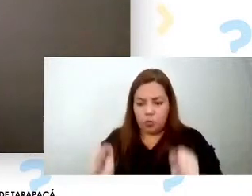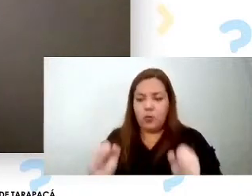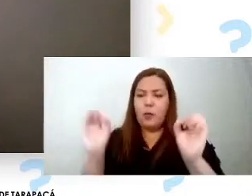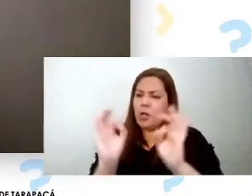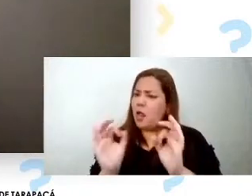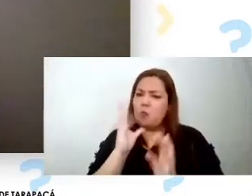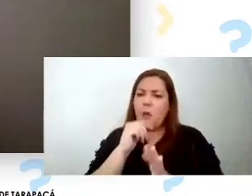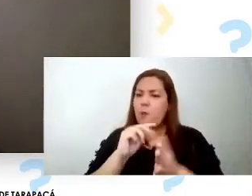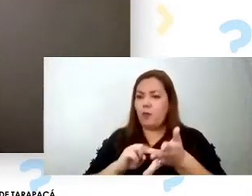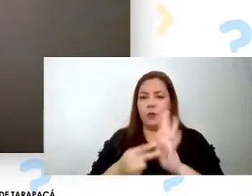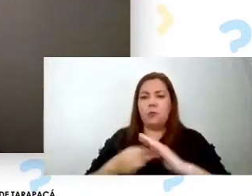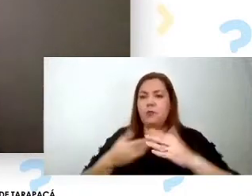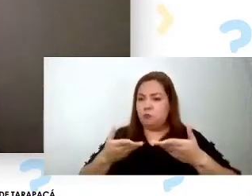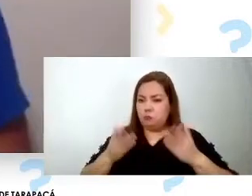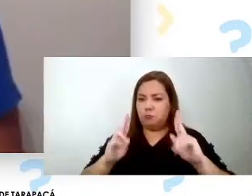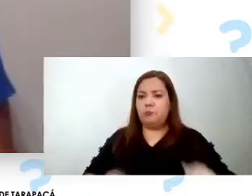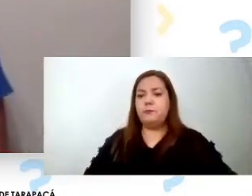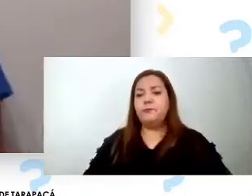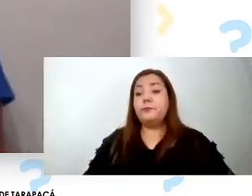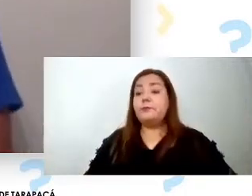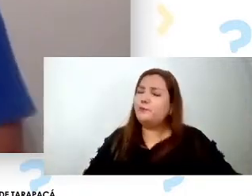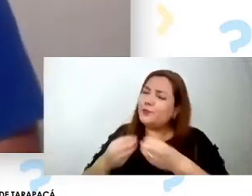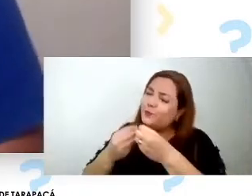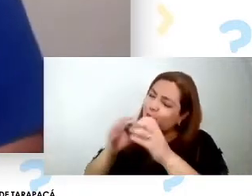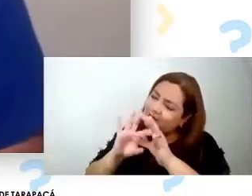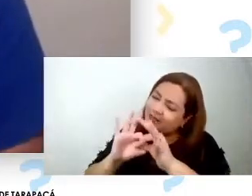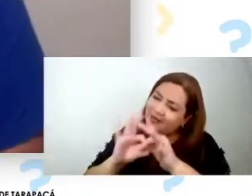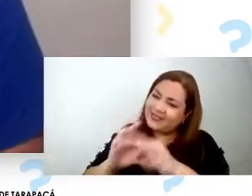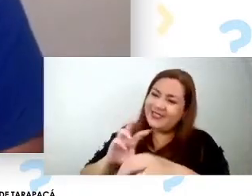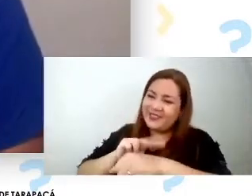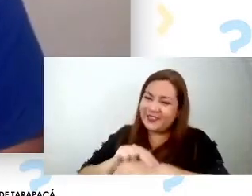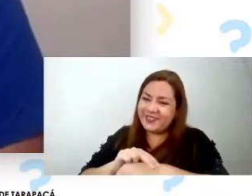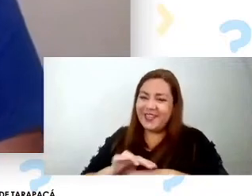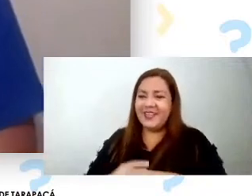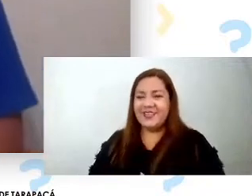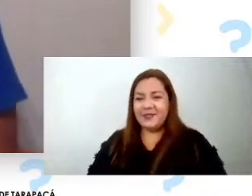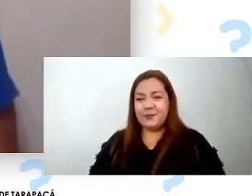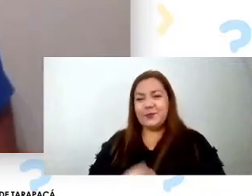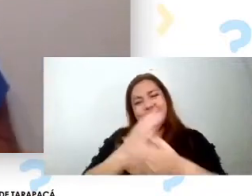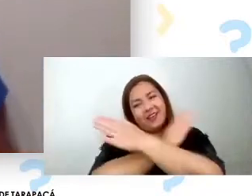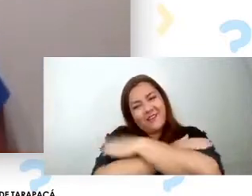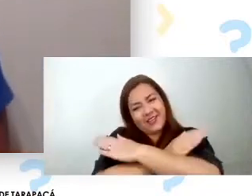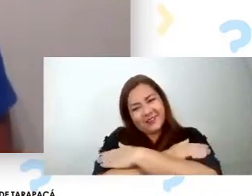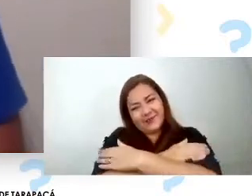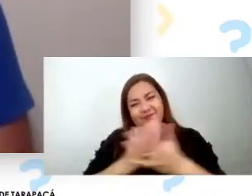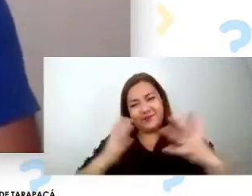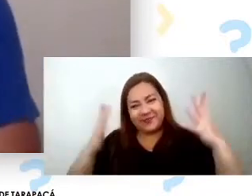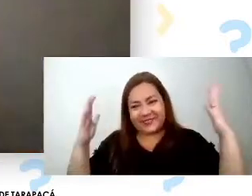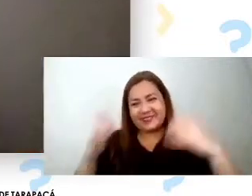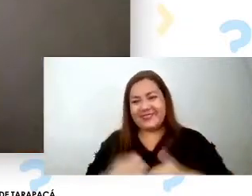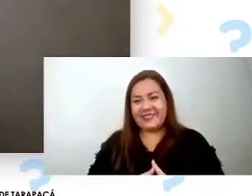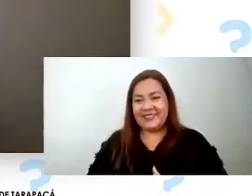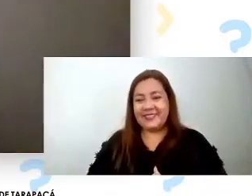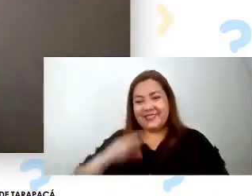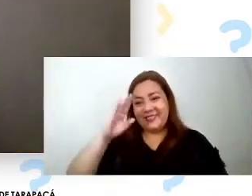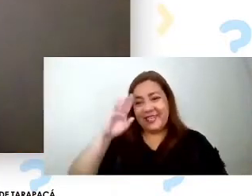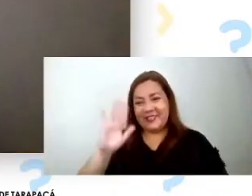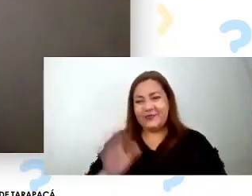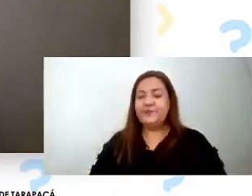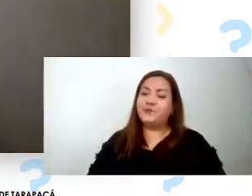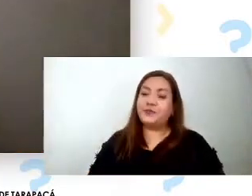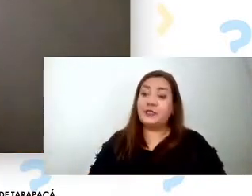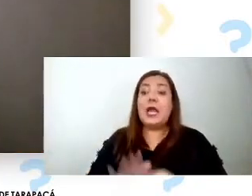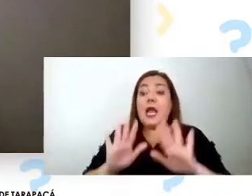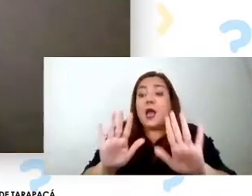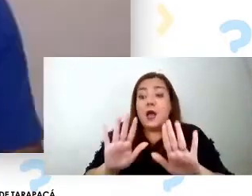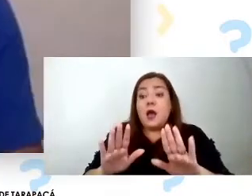problema. Sí. Muchas gracias, doctora Venecia. Un gran abrazo. Un gran abrazo, obviamente. Chao, chao. Ante